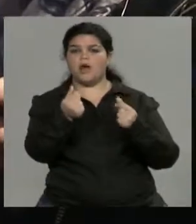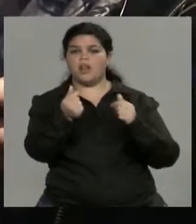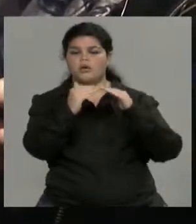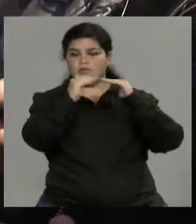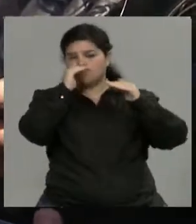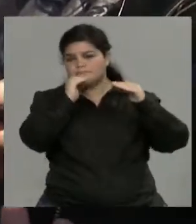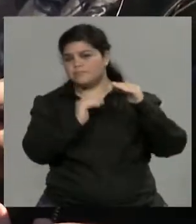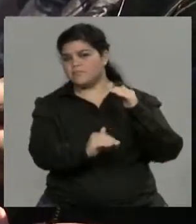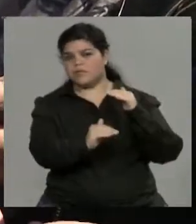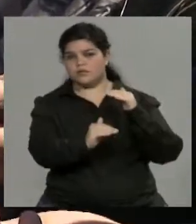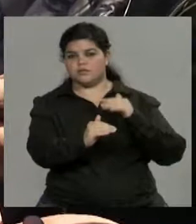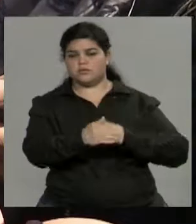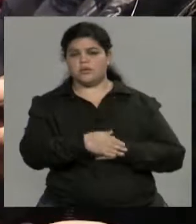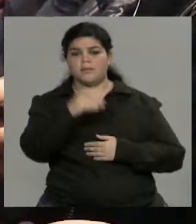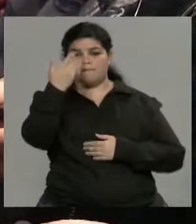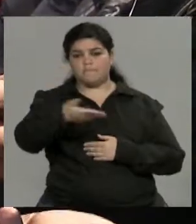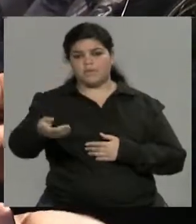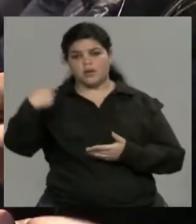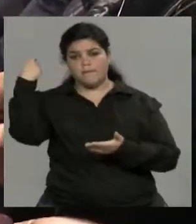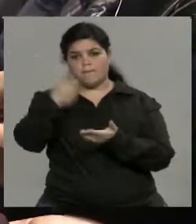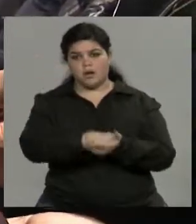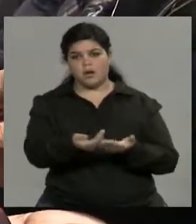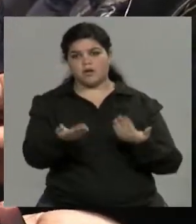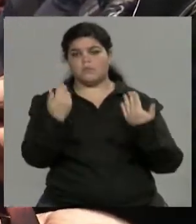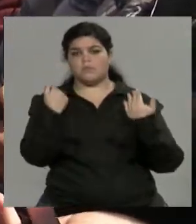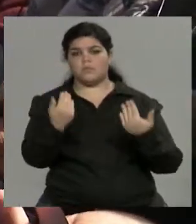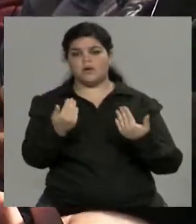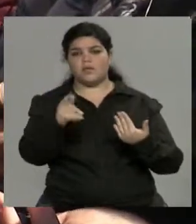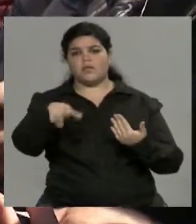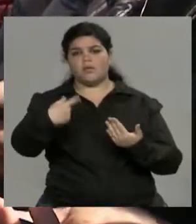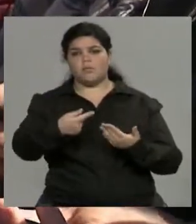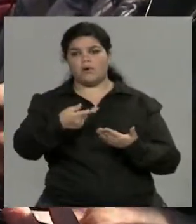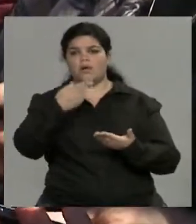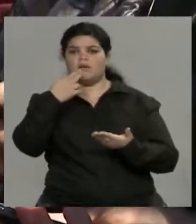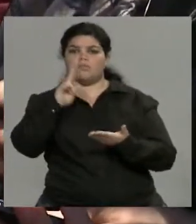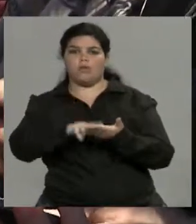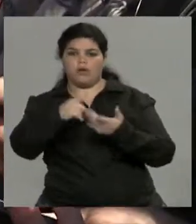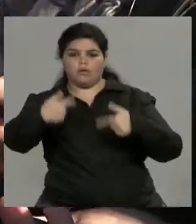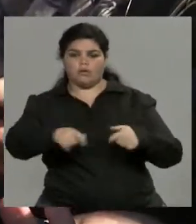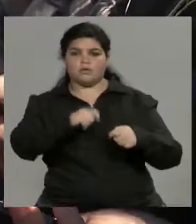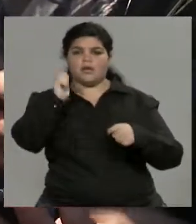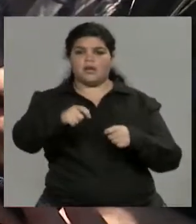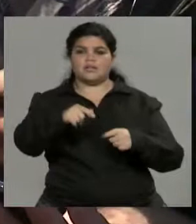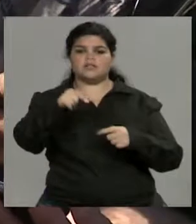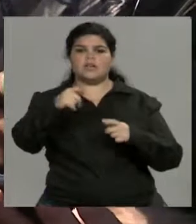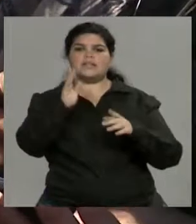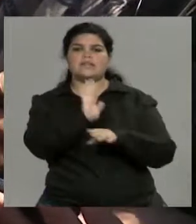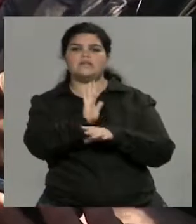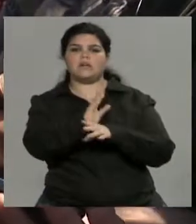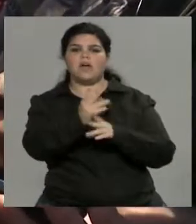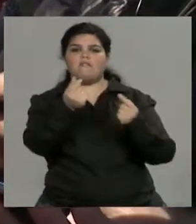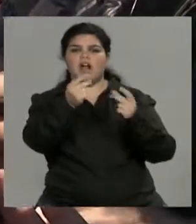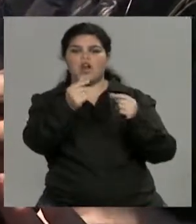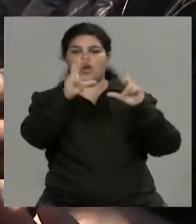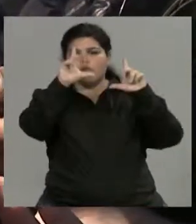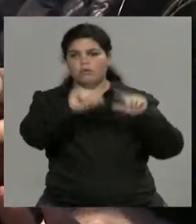que puede pagar la gente luego en expensas o no pague las expensas, va a desvalorizar la vivienda. A la larga,